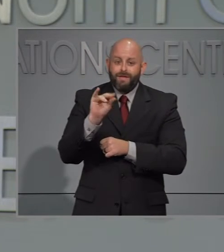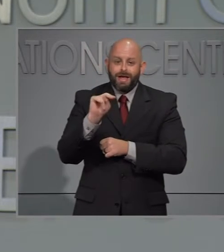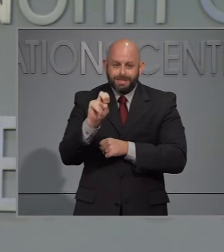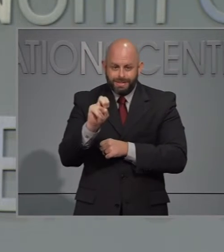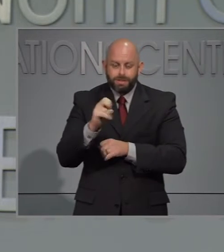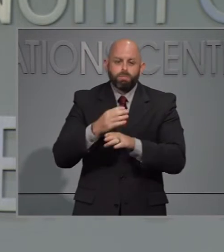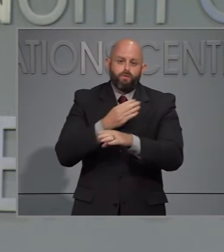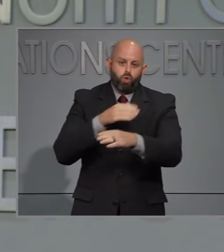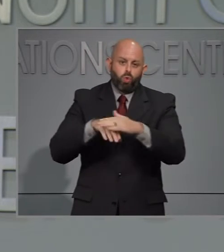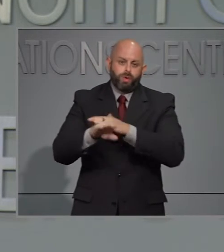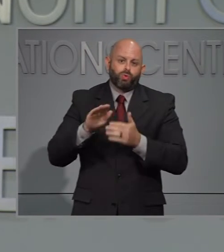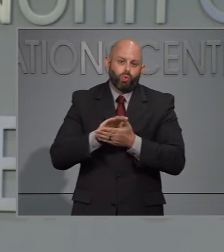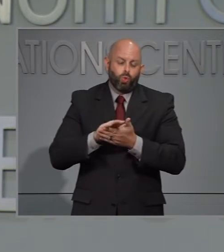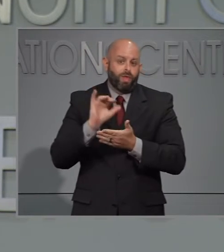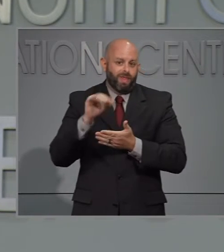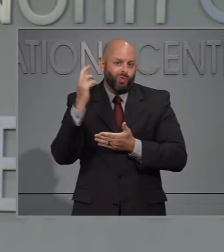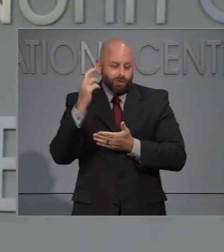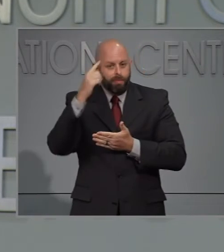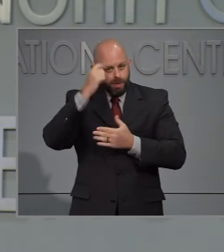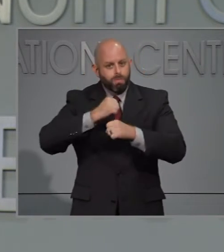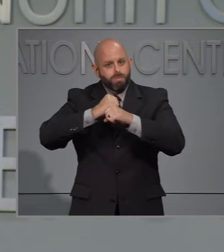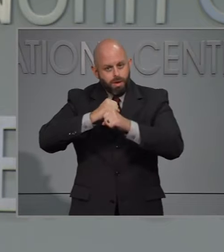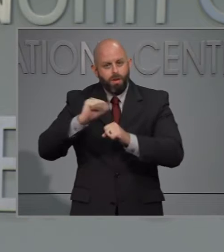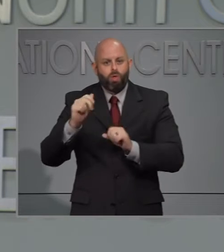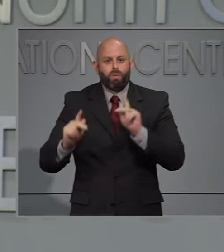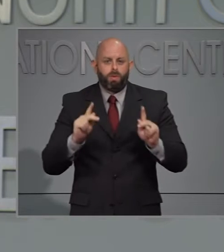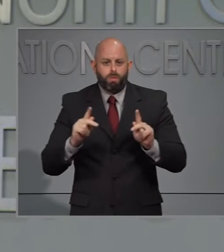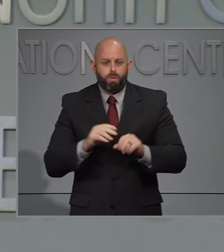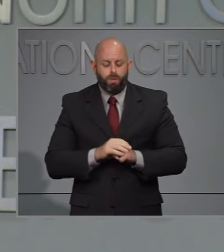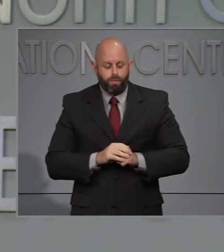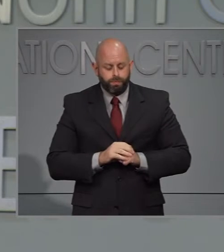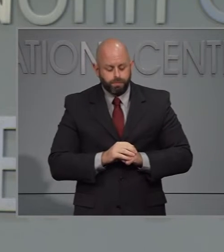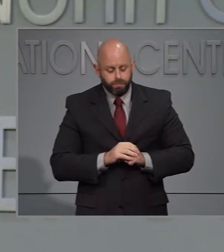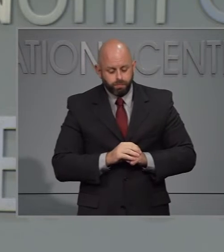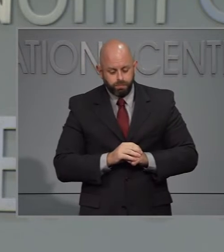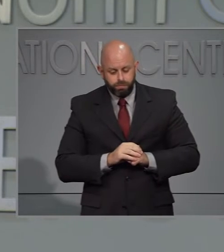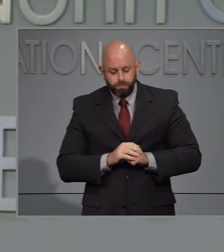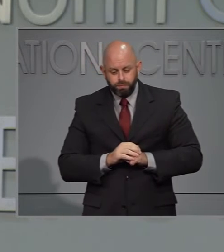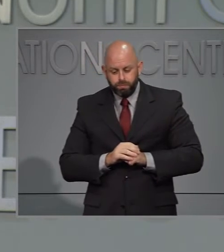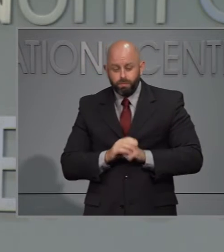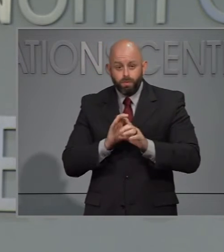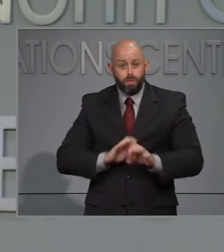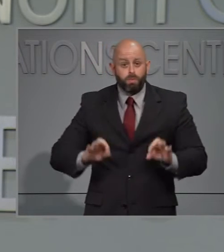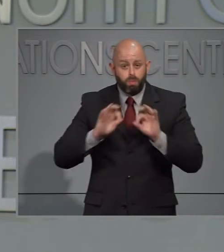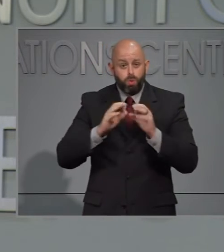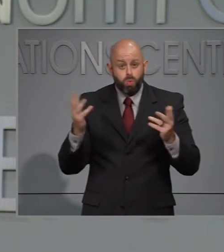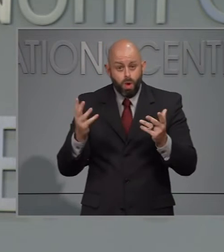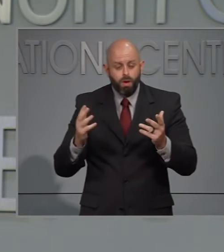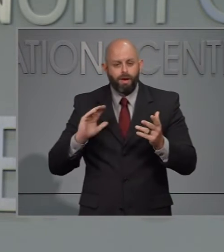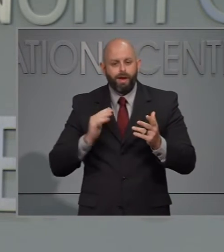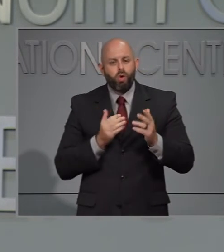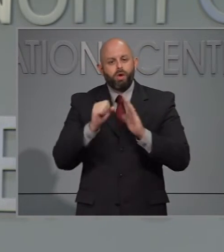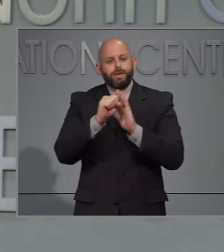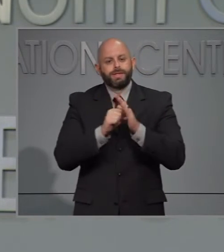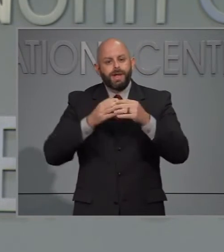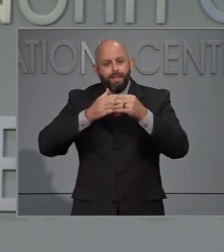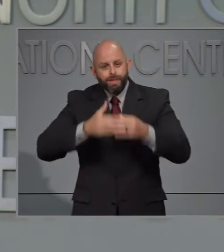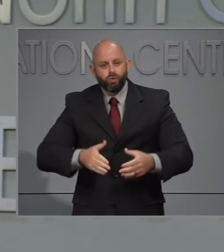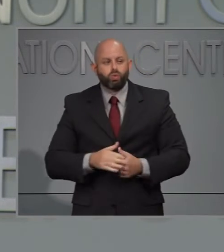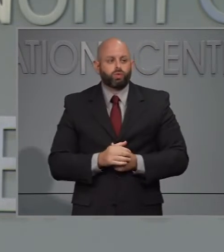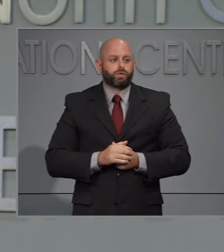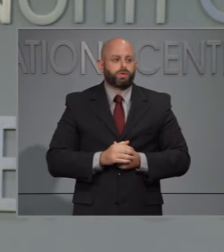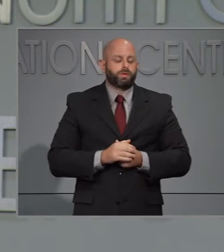que va a ser importante que los líderes estatales se pongan de pie, que los médicos hablen en cuanto